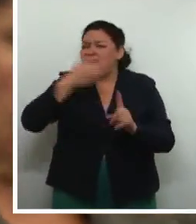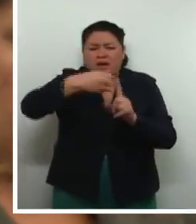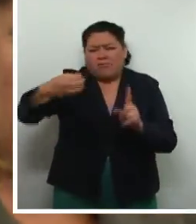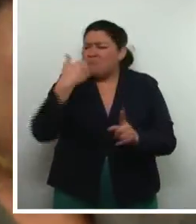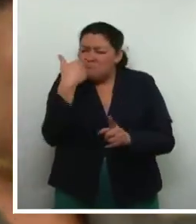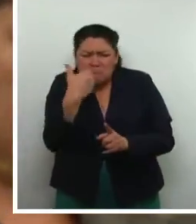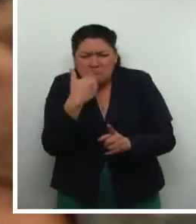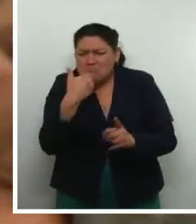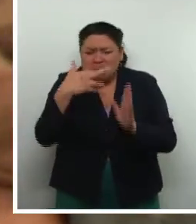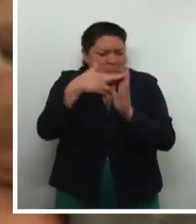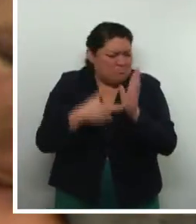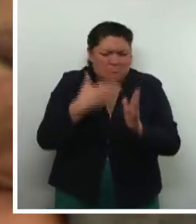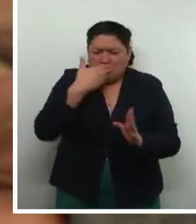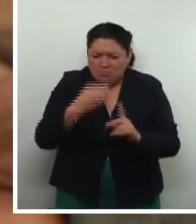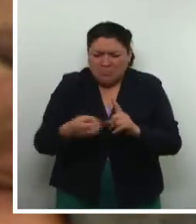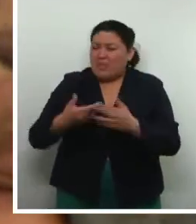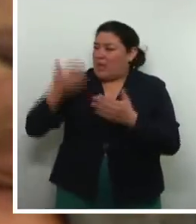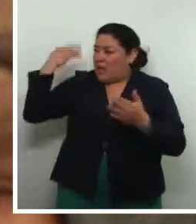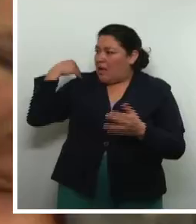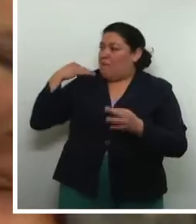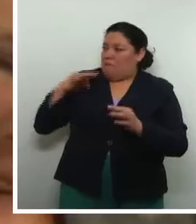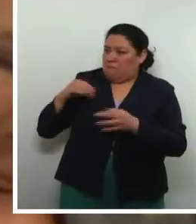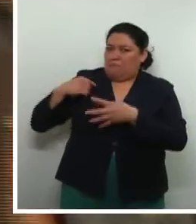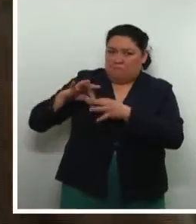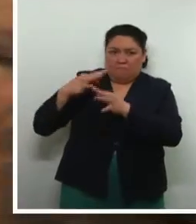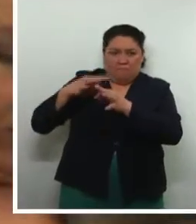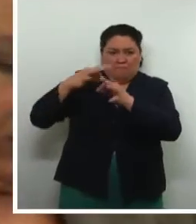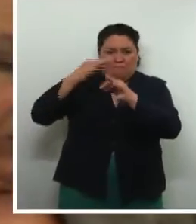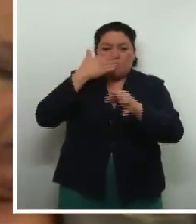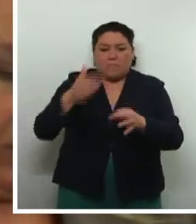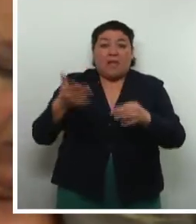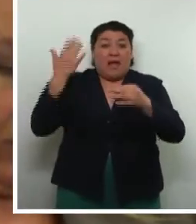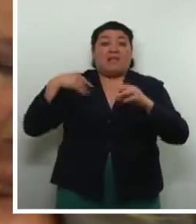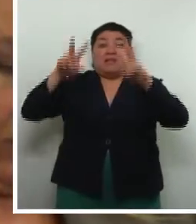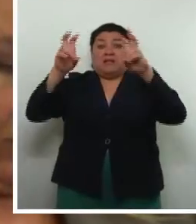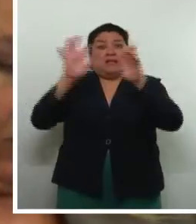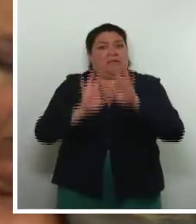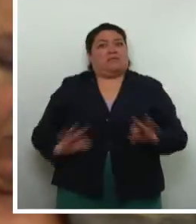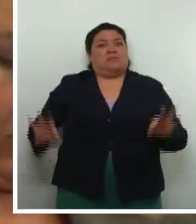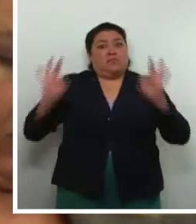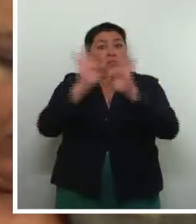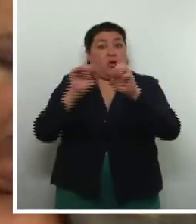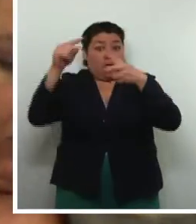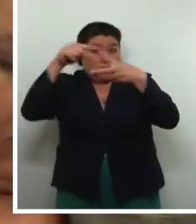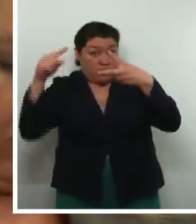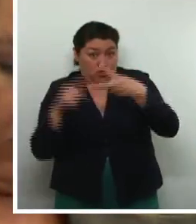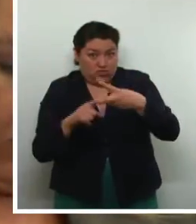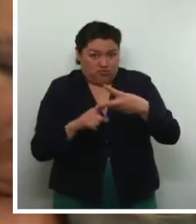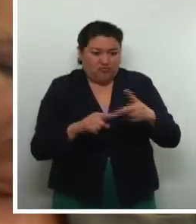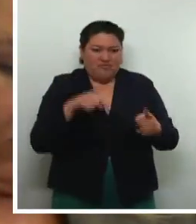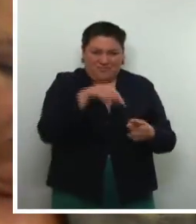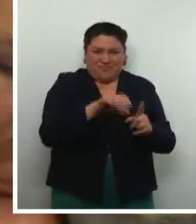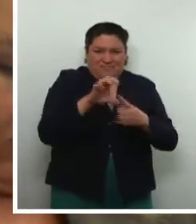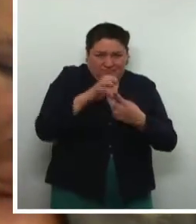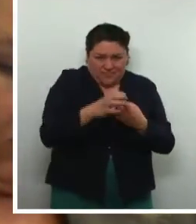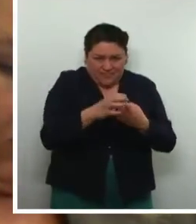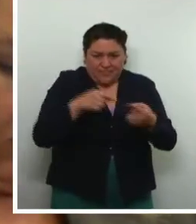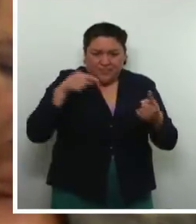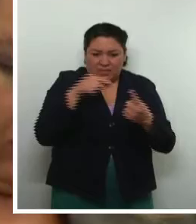correcto y lo hemos ido demostrando. Los 2 temas torales que de esta mesa se